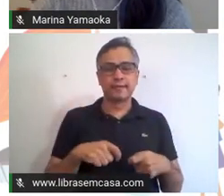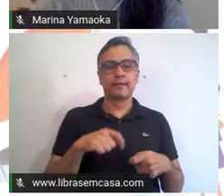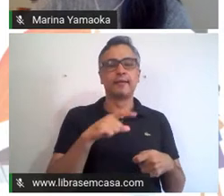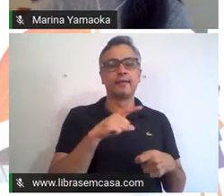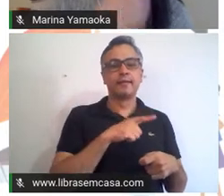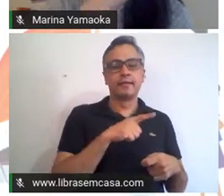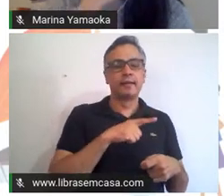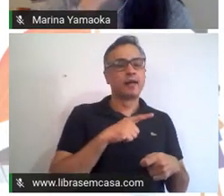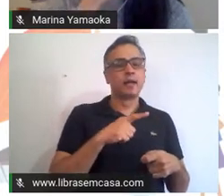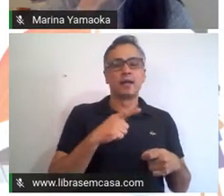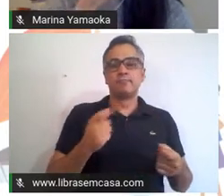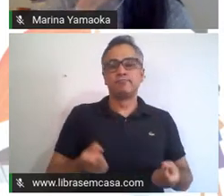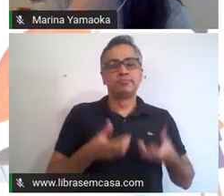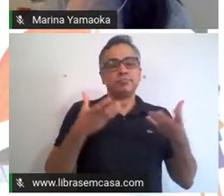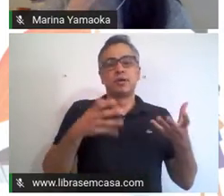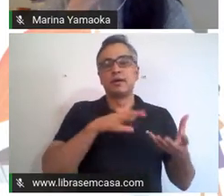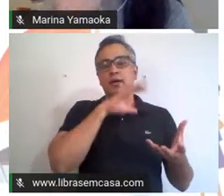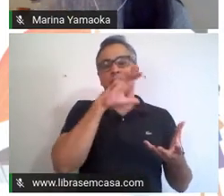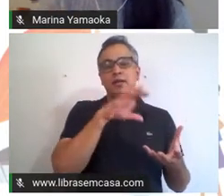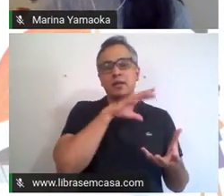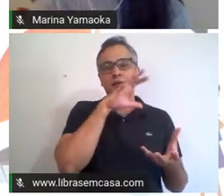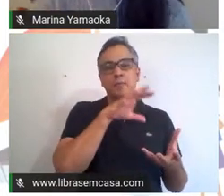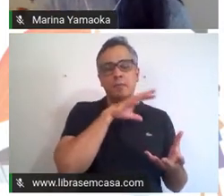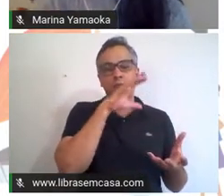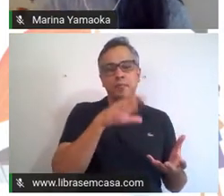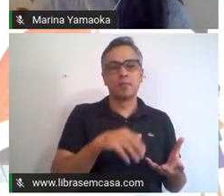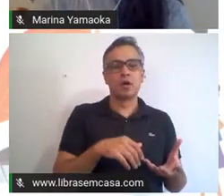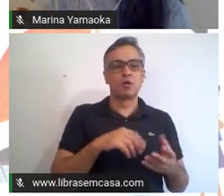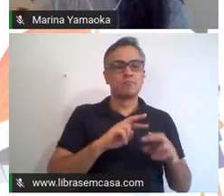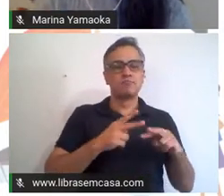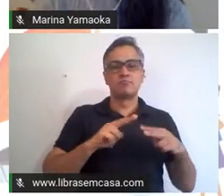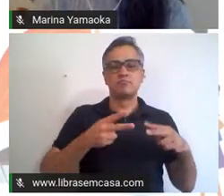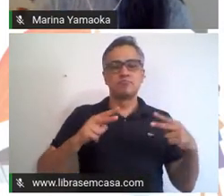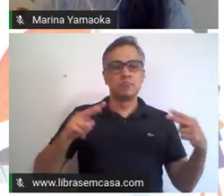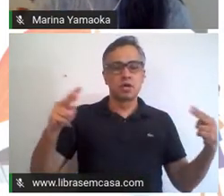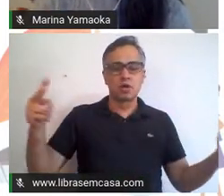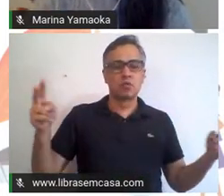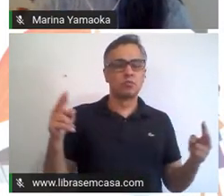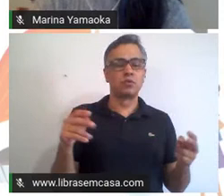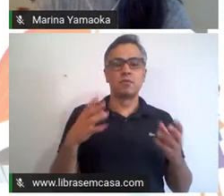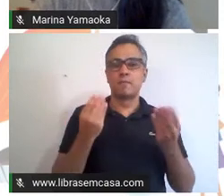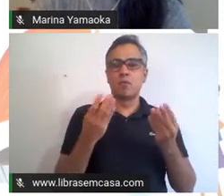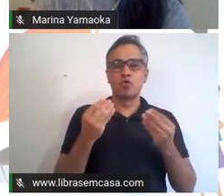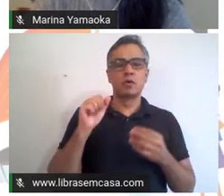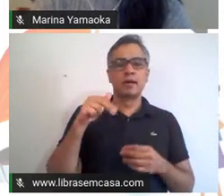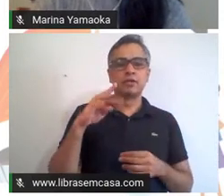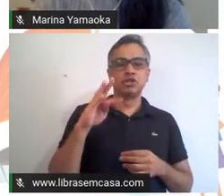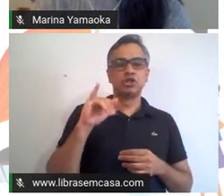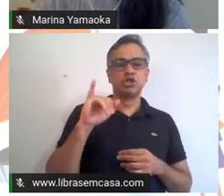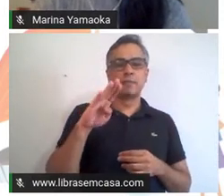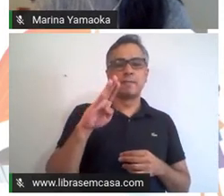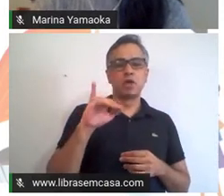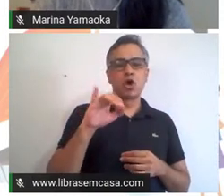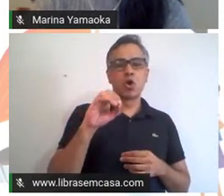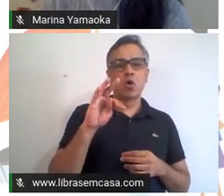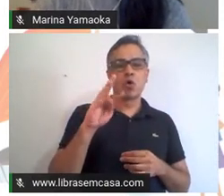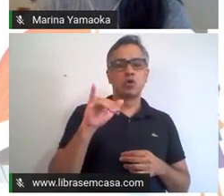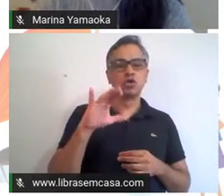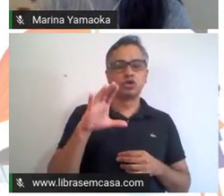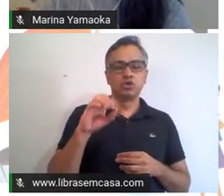animales que están multiplicando la cantidad de antibióticos, utilizando antibióticos que deberían estar, por